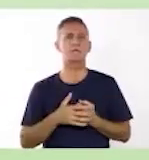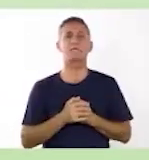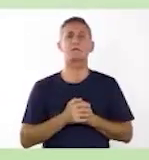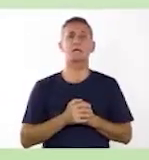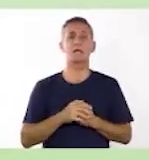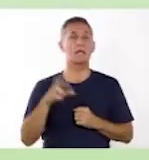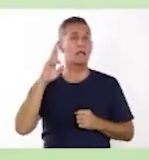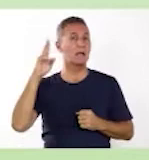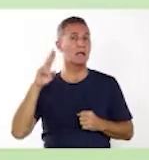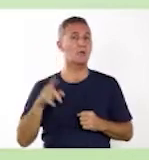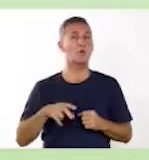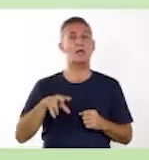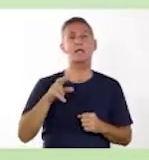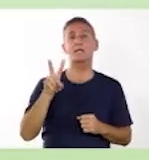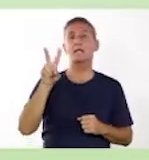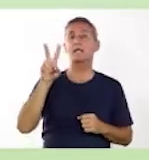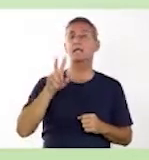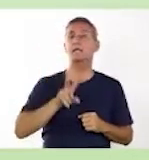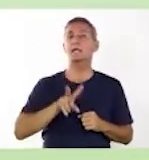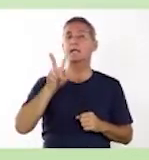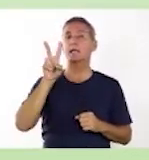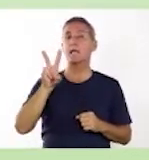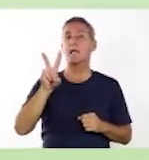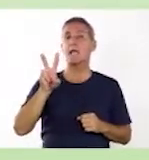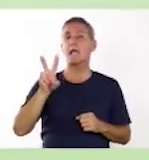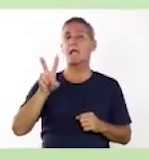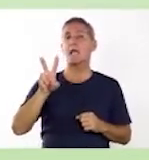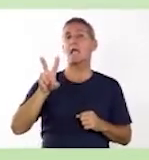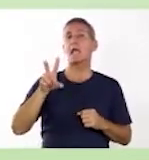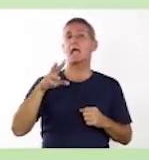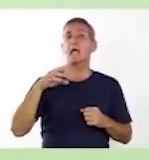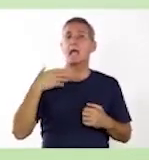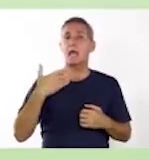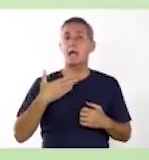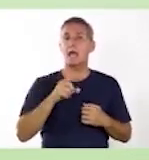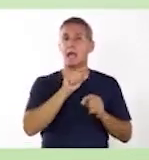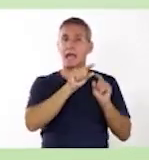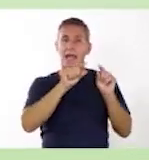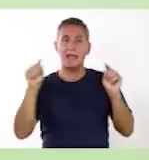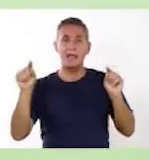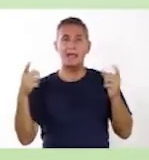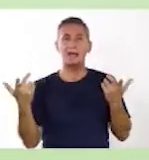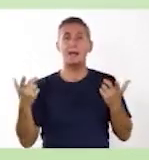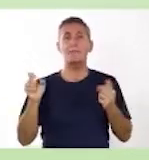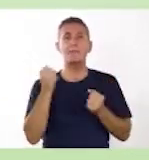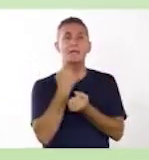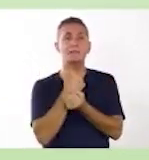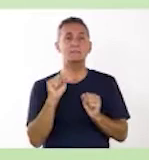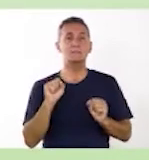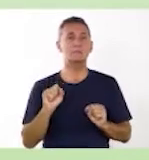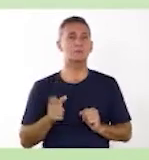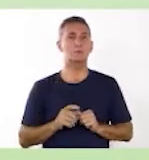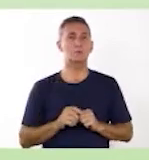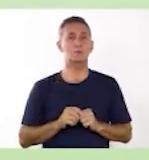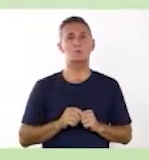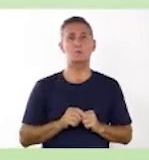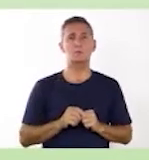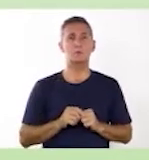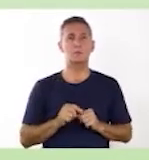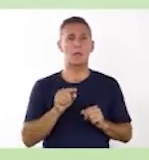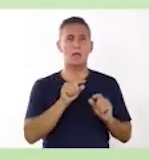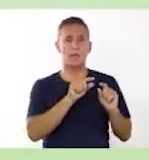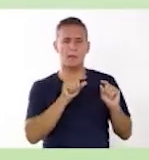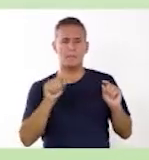esa utilización del verso libre. Recuerden que el verso libre es aquel que no tiene rima, ¿bien? Una